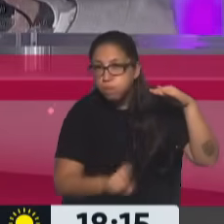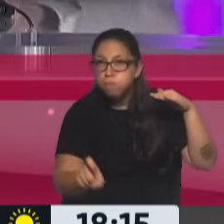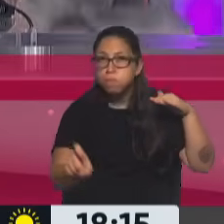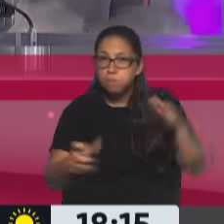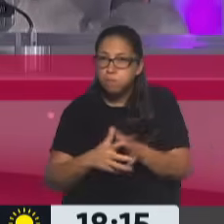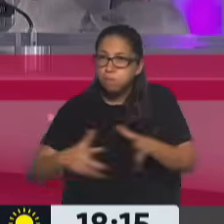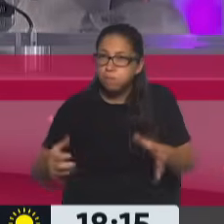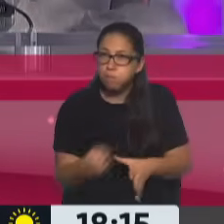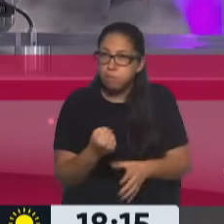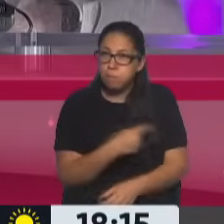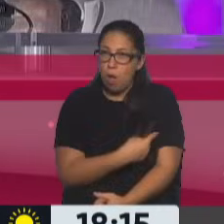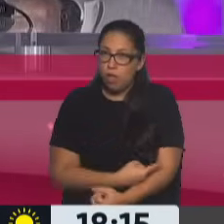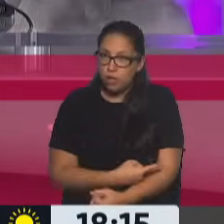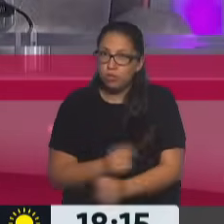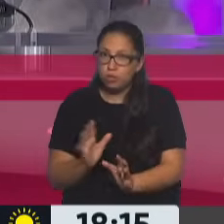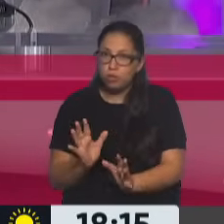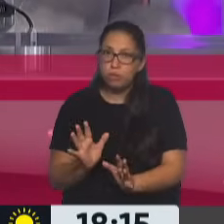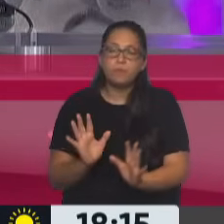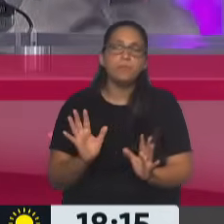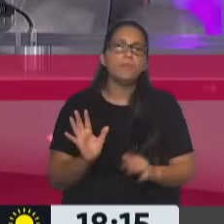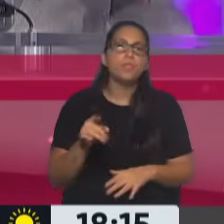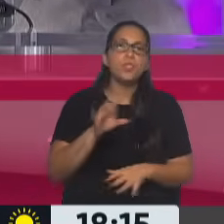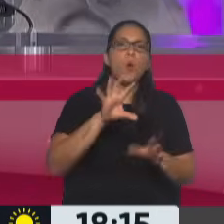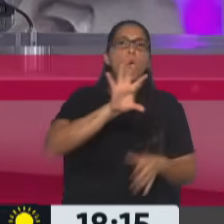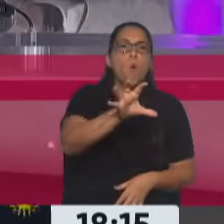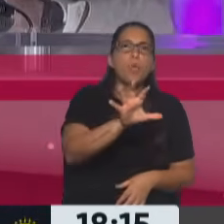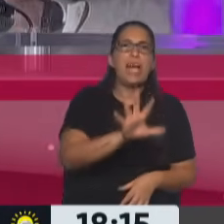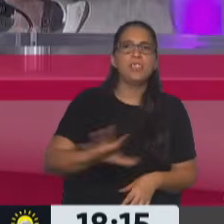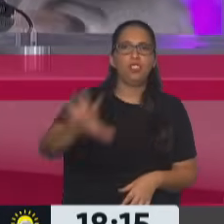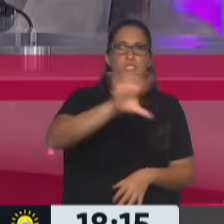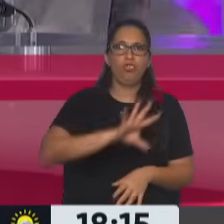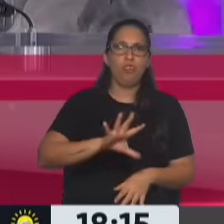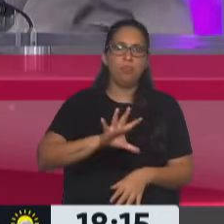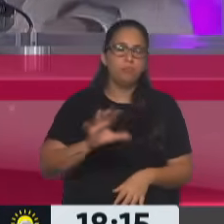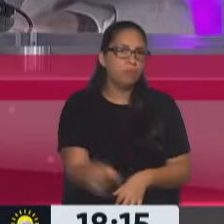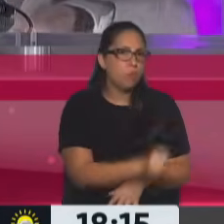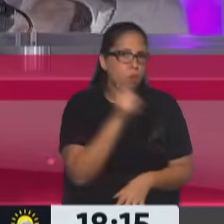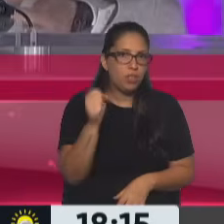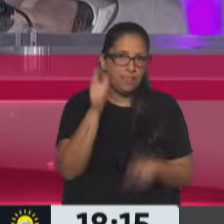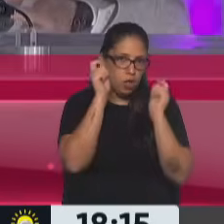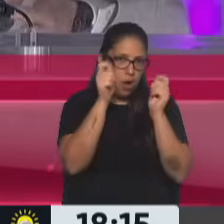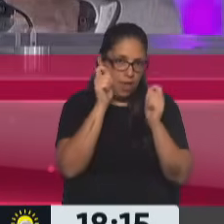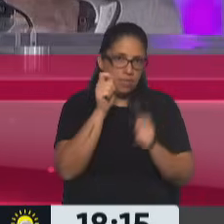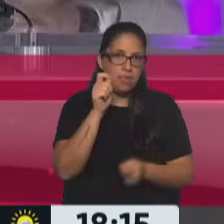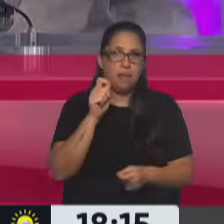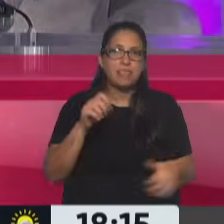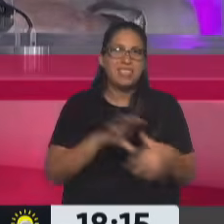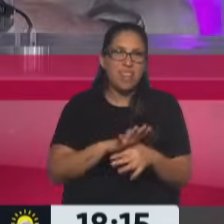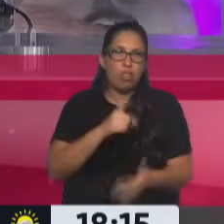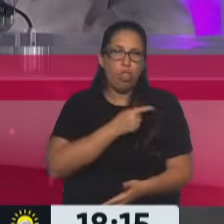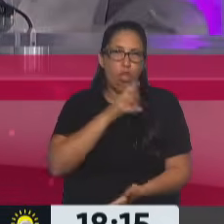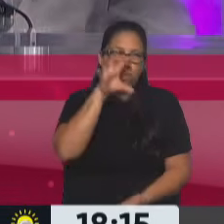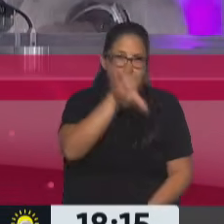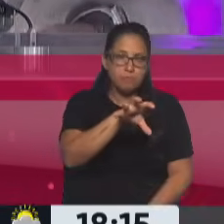época. Ese es el primer lugar, ubicación, ubicación, ubicación, como se dice en geopolítica. Sí. La segunda cuestión